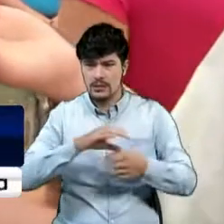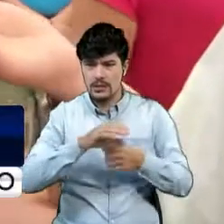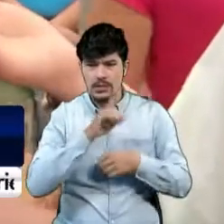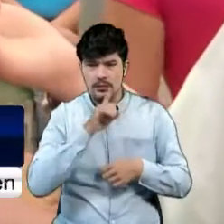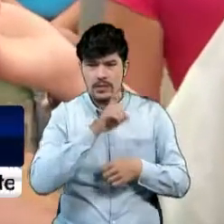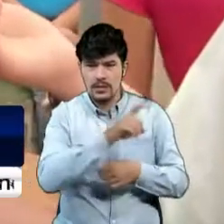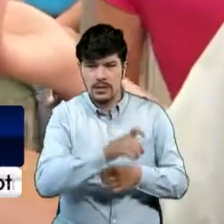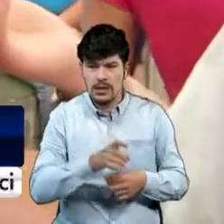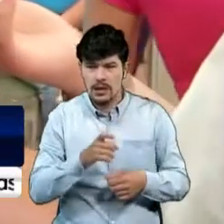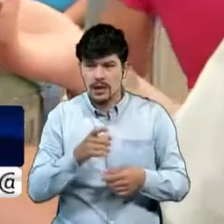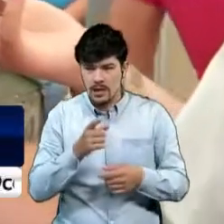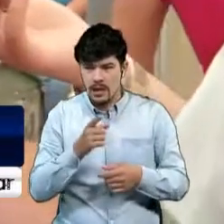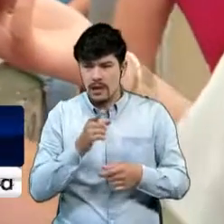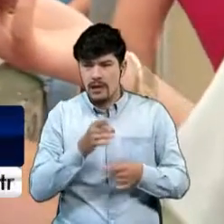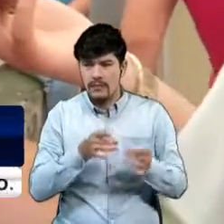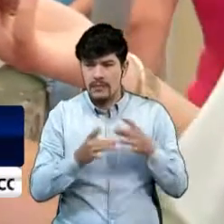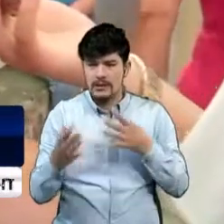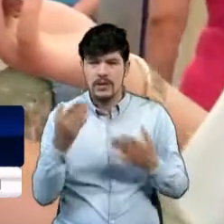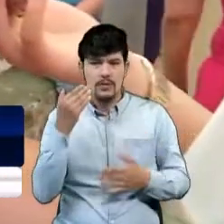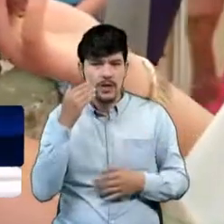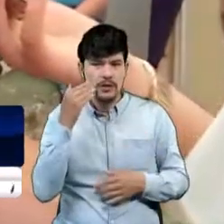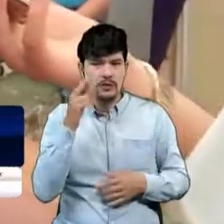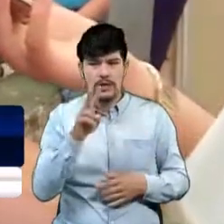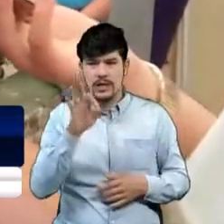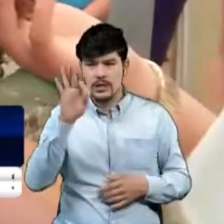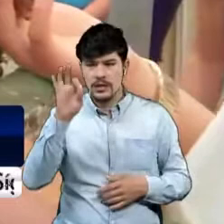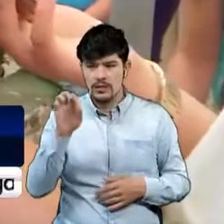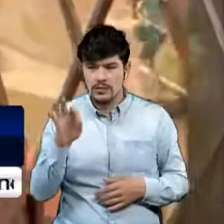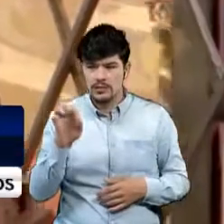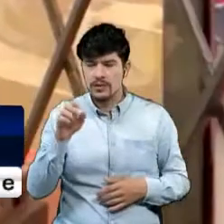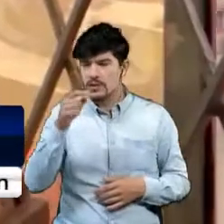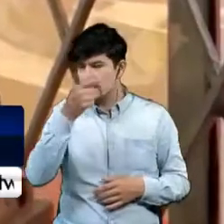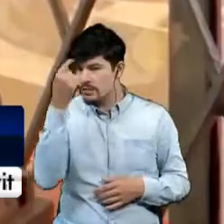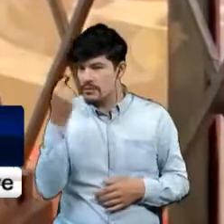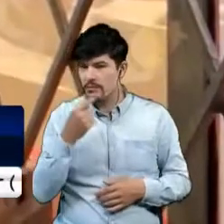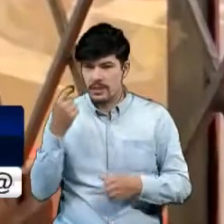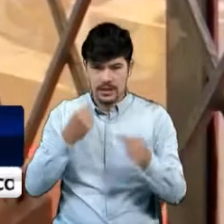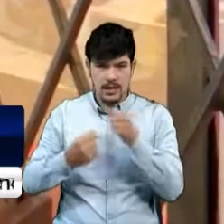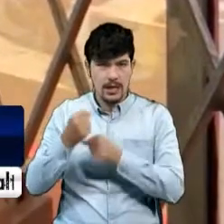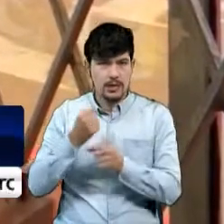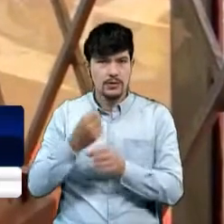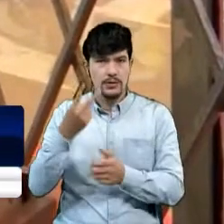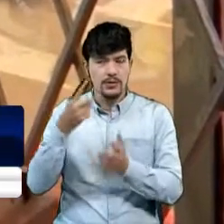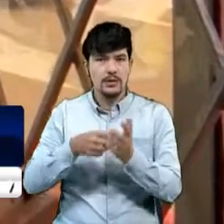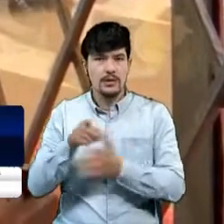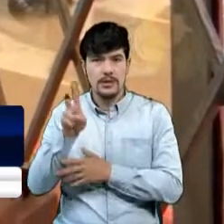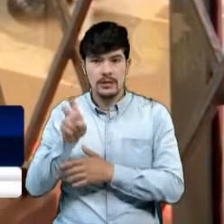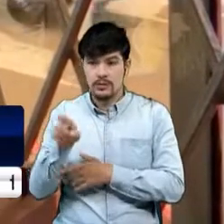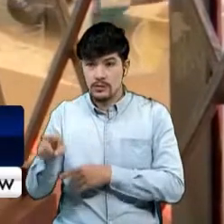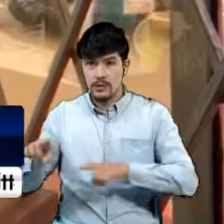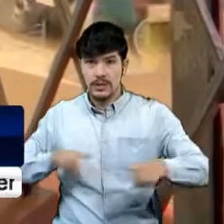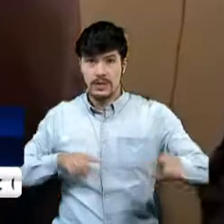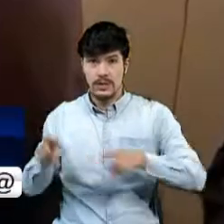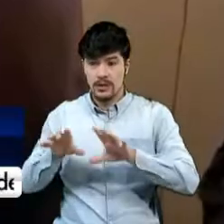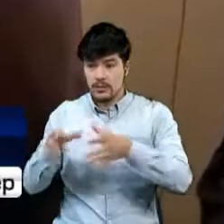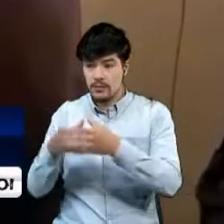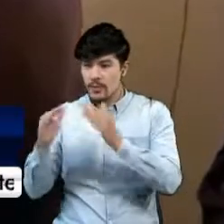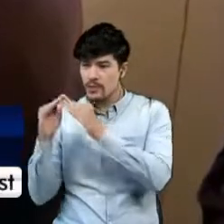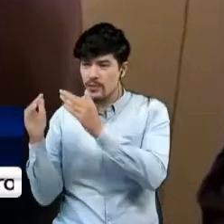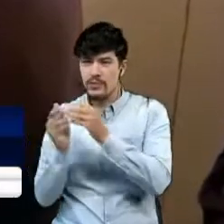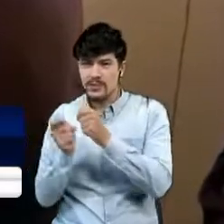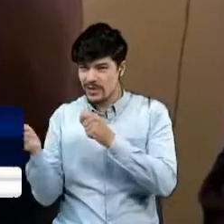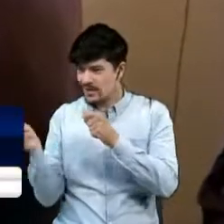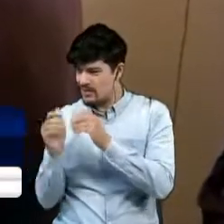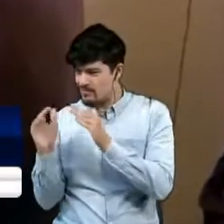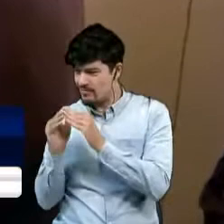en auto de fecha 28 de septiembre de 2017 según el administrador del conjunto residencial más cercano a la caseta